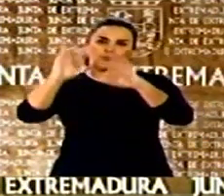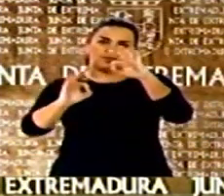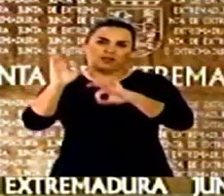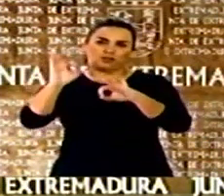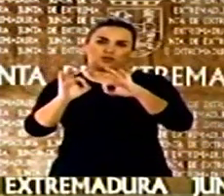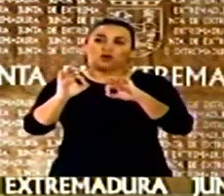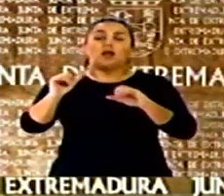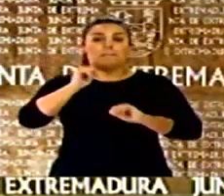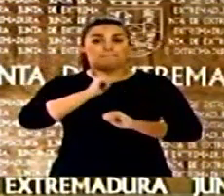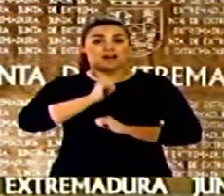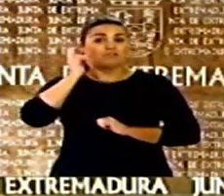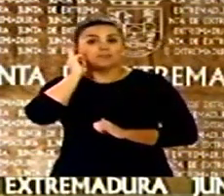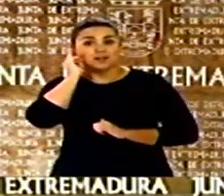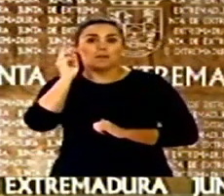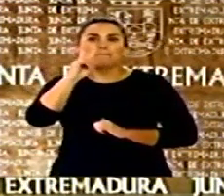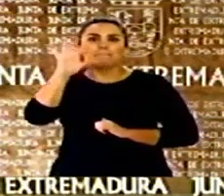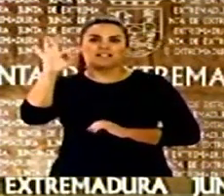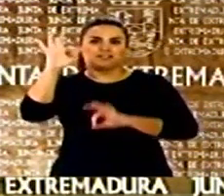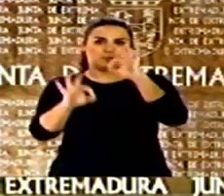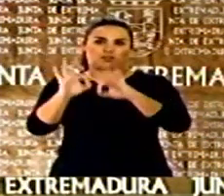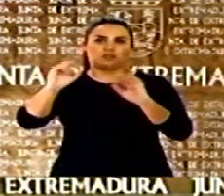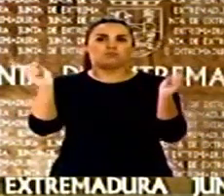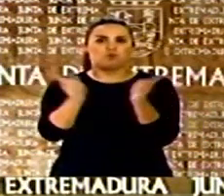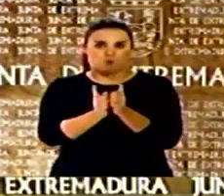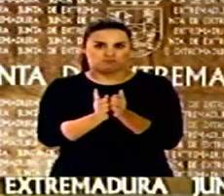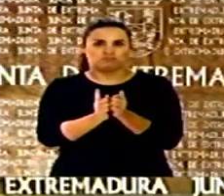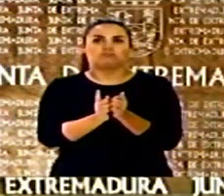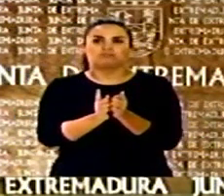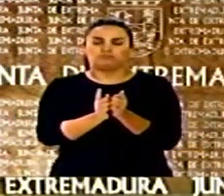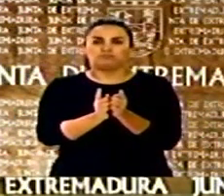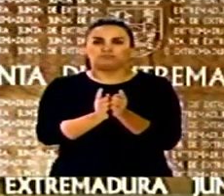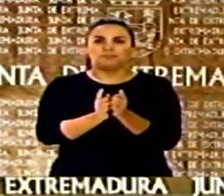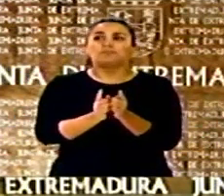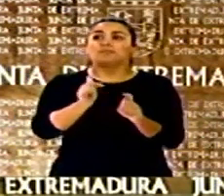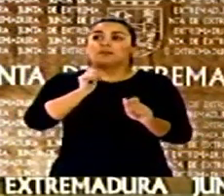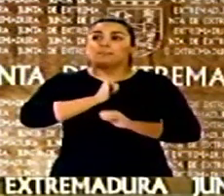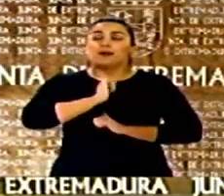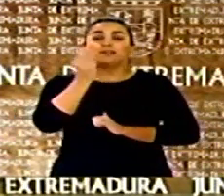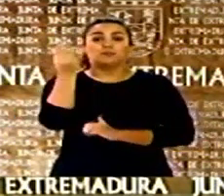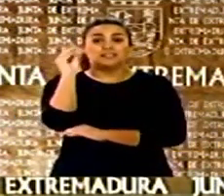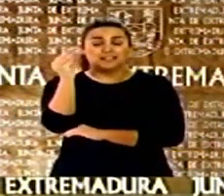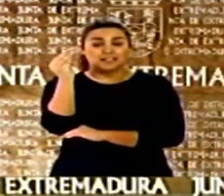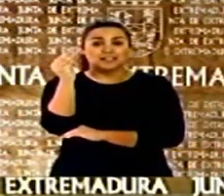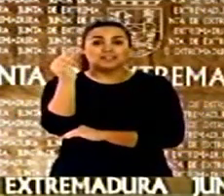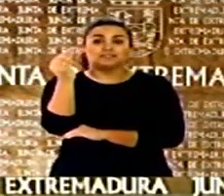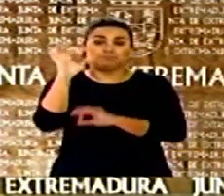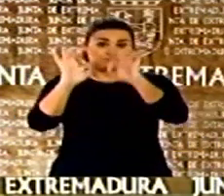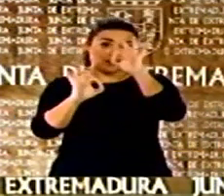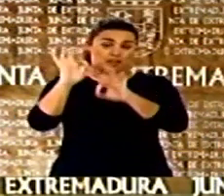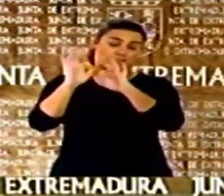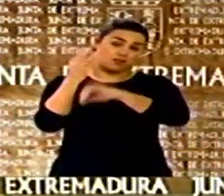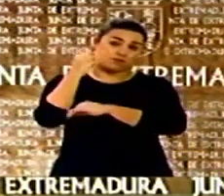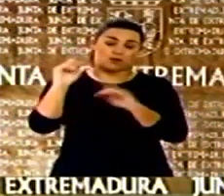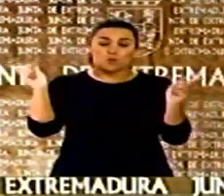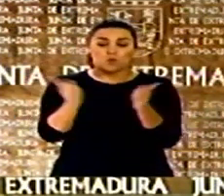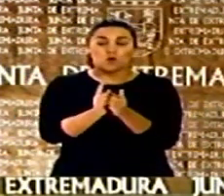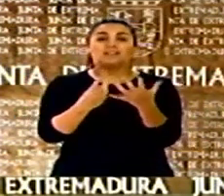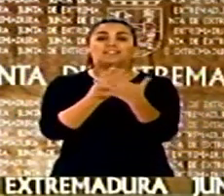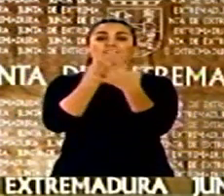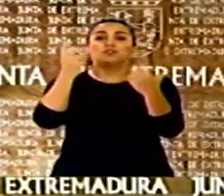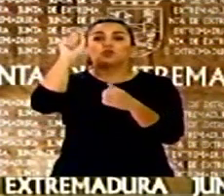si hay todavía 100.000 personas en las oficinas del SESPE, ¿no? Pero obviamente hay 40.000 personas